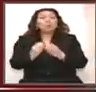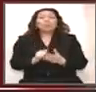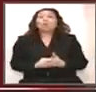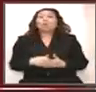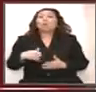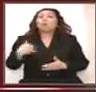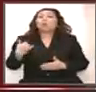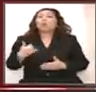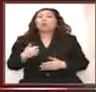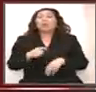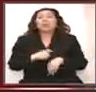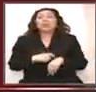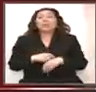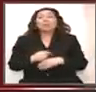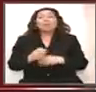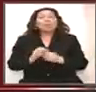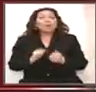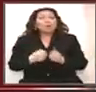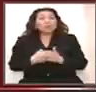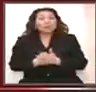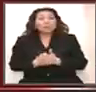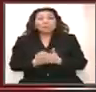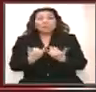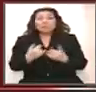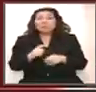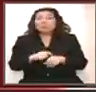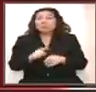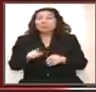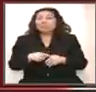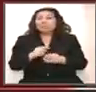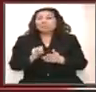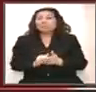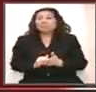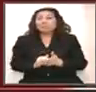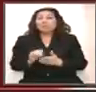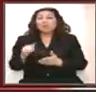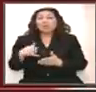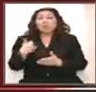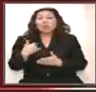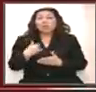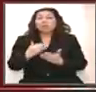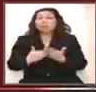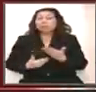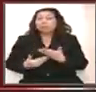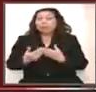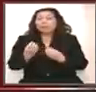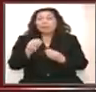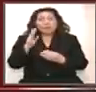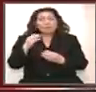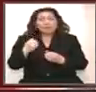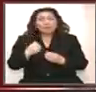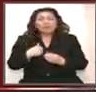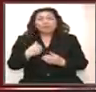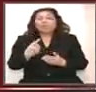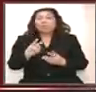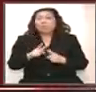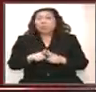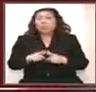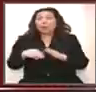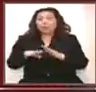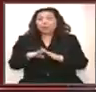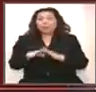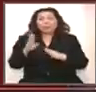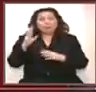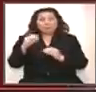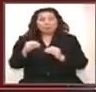los adolescentes en el momento de la infracción. Esto a su vez permite que el adolescente sea trasladado por la policía a un lugar dentro